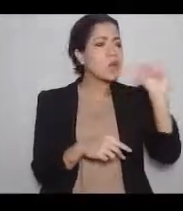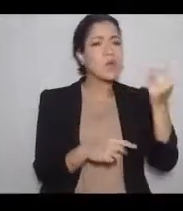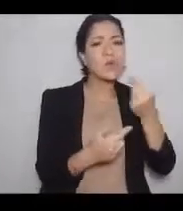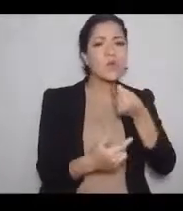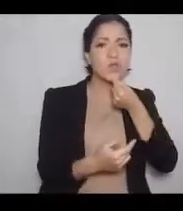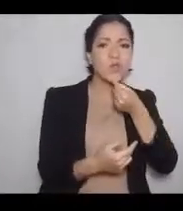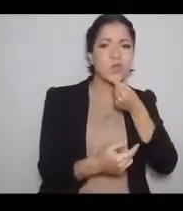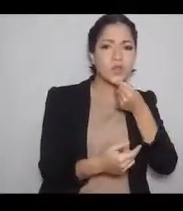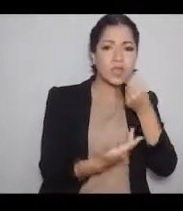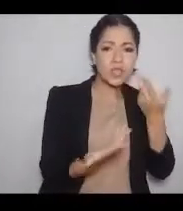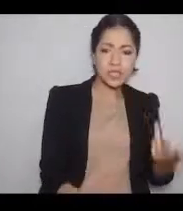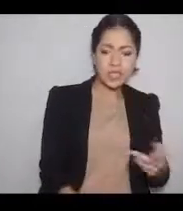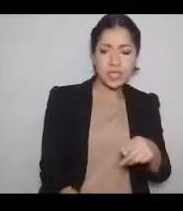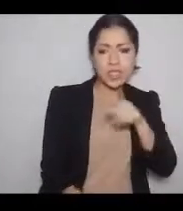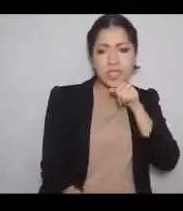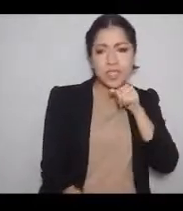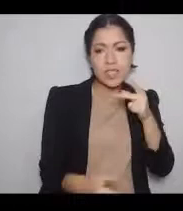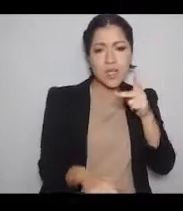¿Qué pasó con la niña?